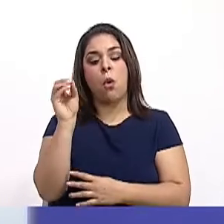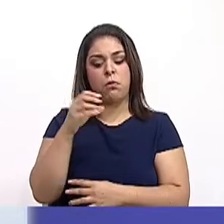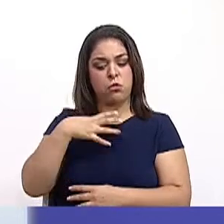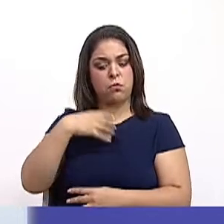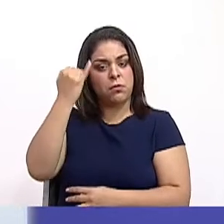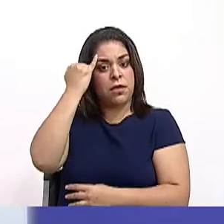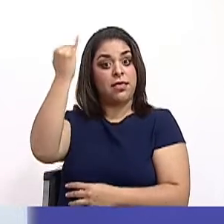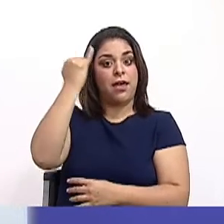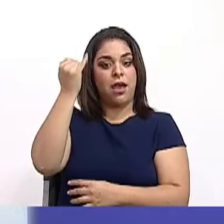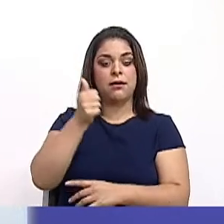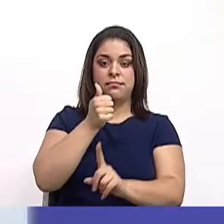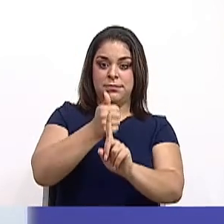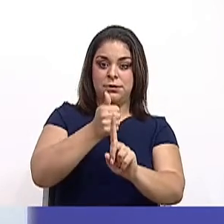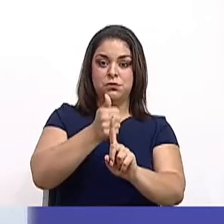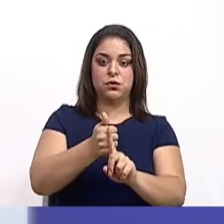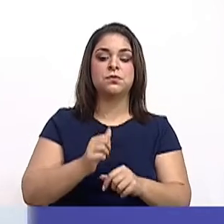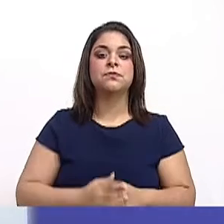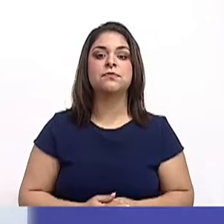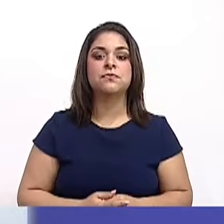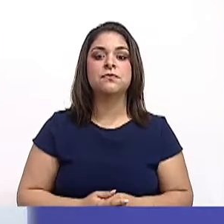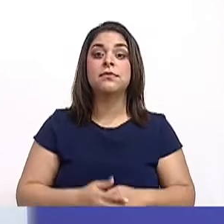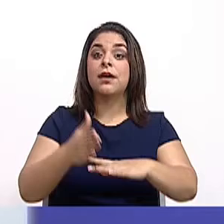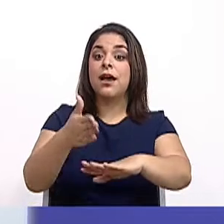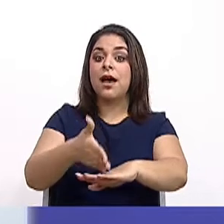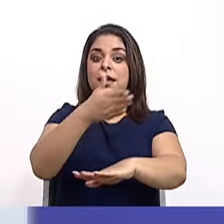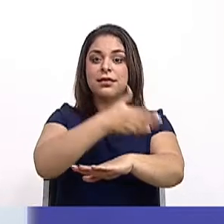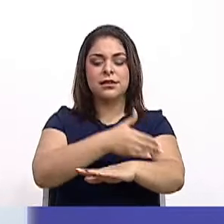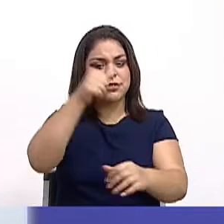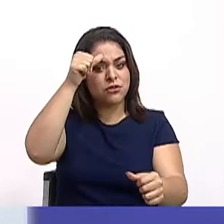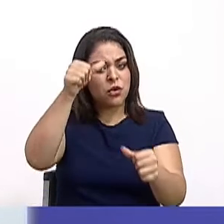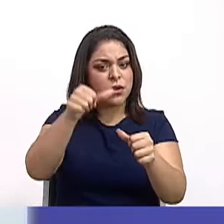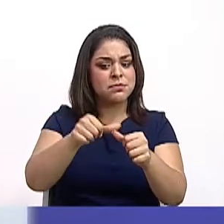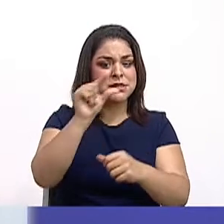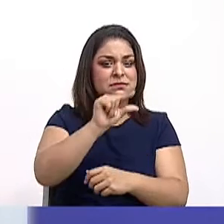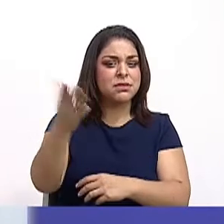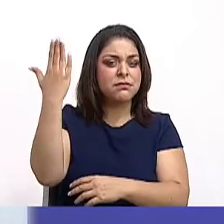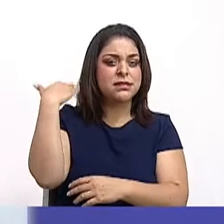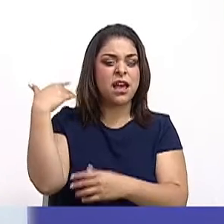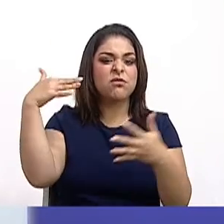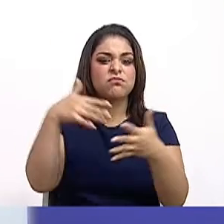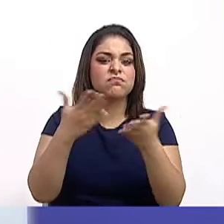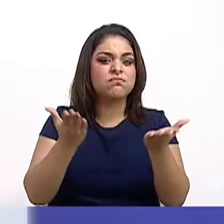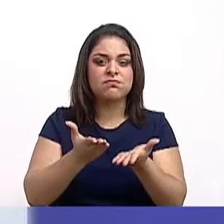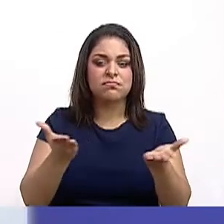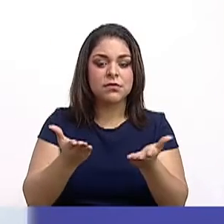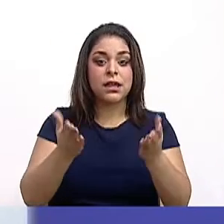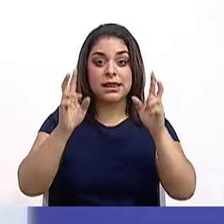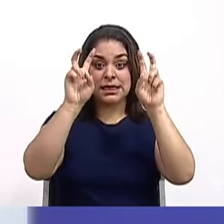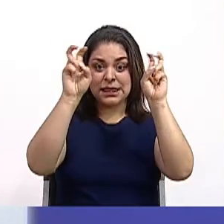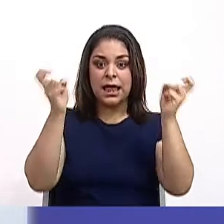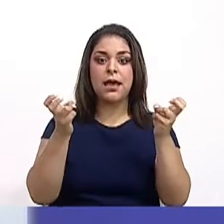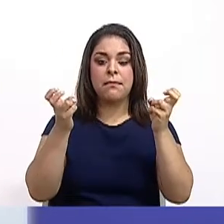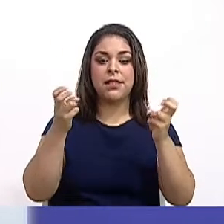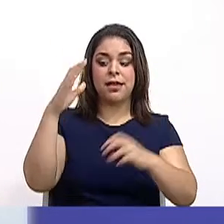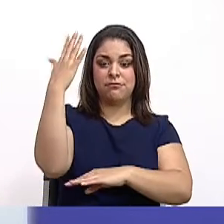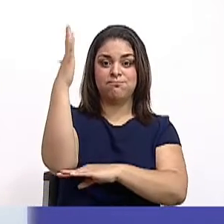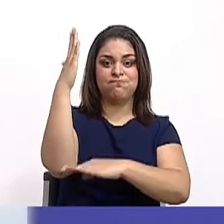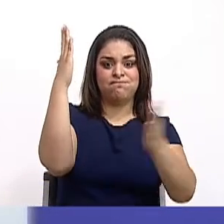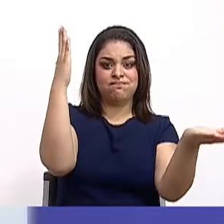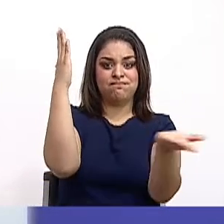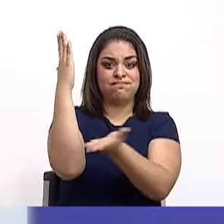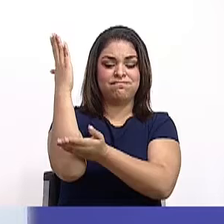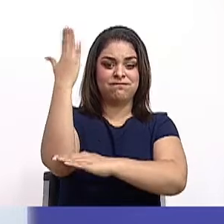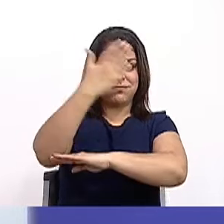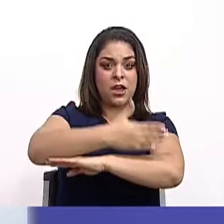de ustedes mismos. Antes, recordemos que la semana pasada estuvimos hablando de temas de deforestación y